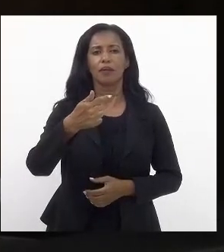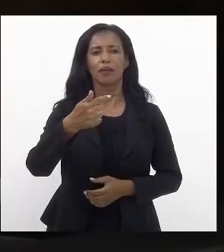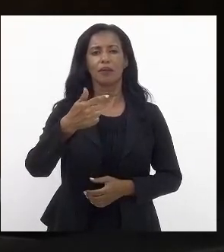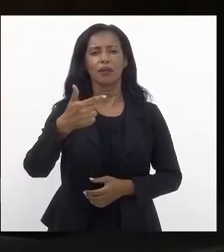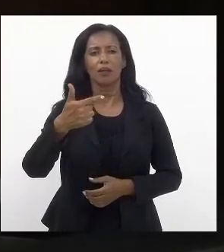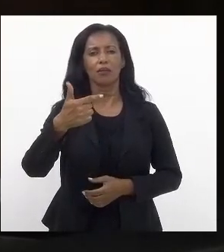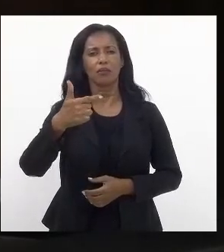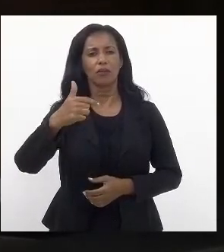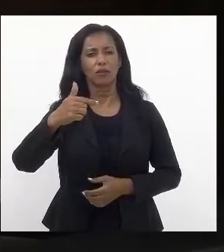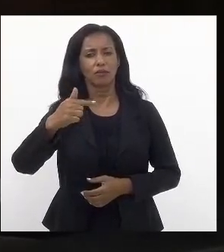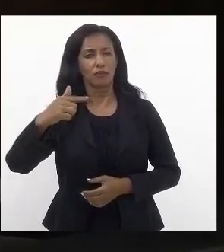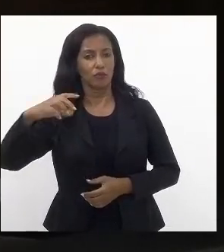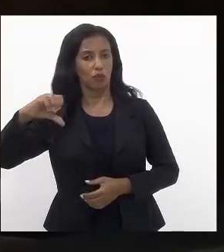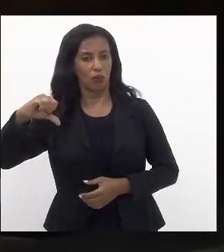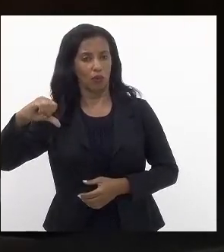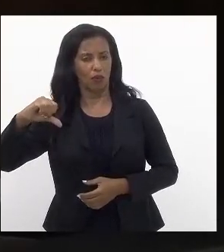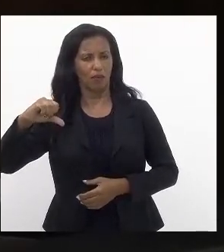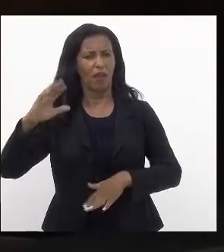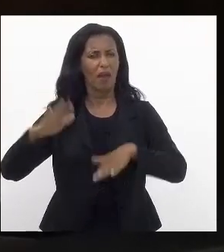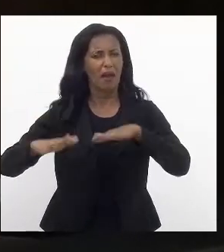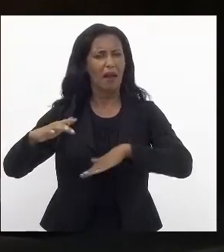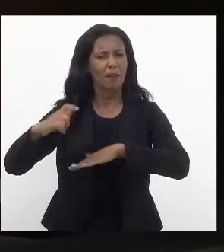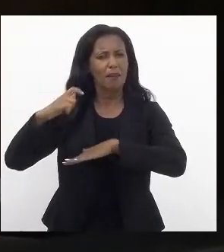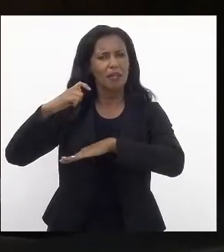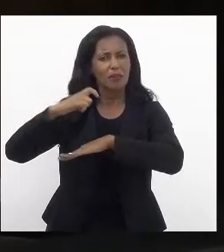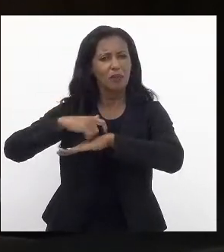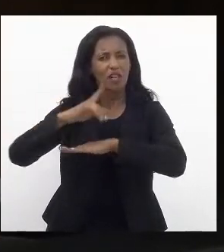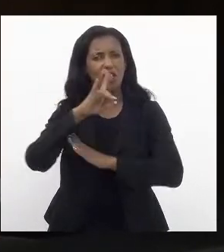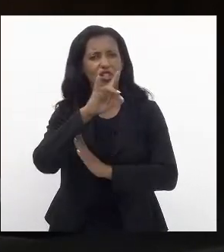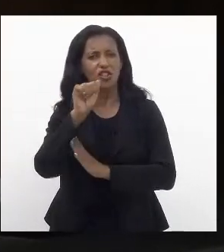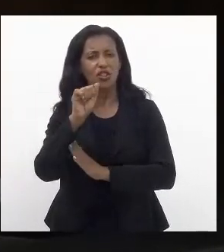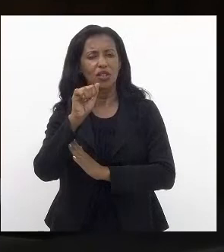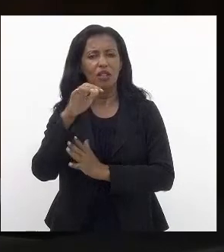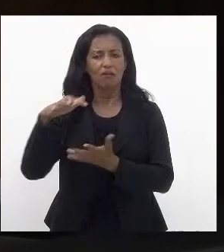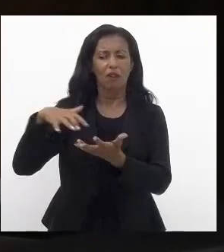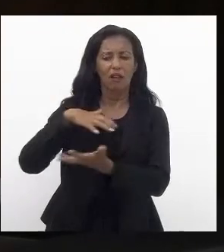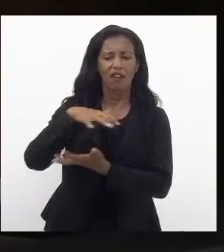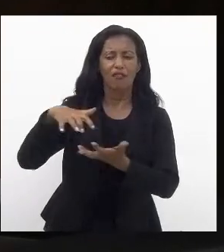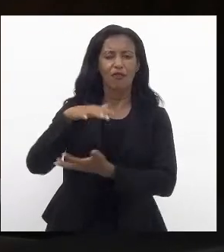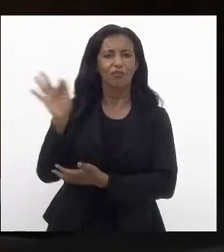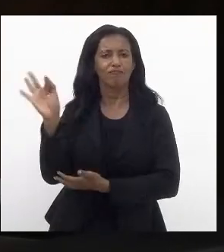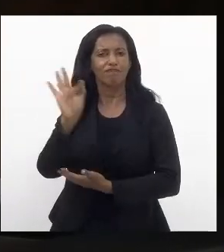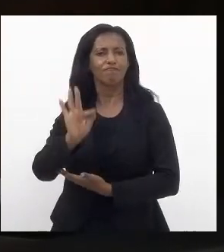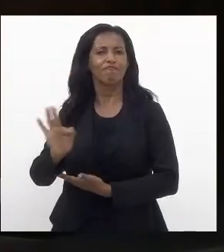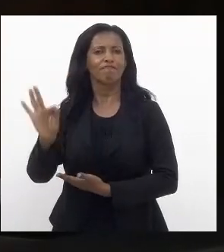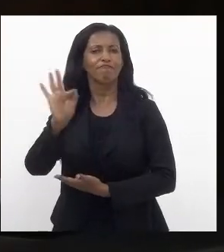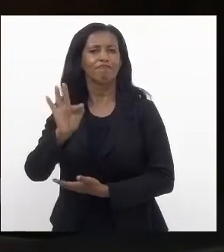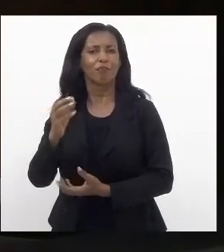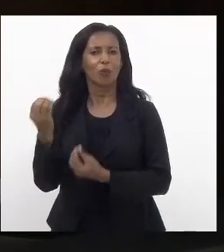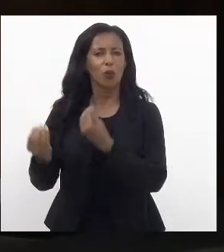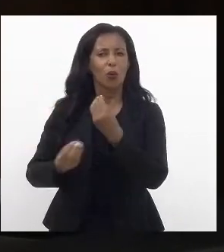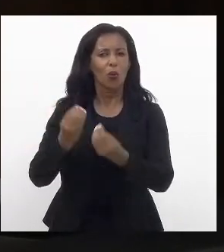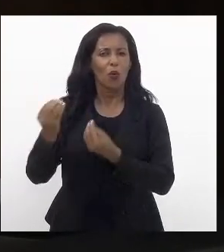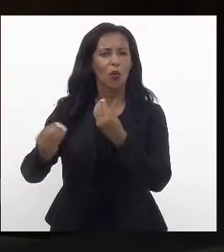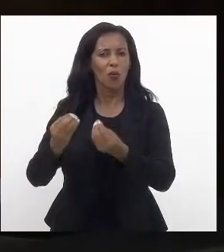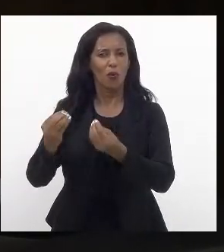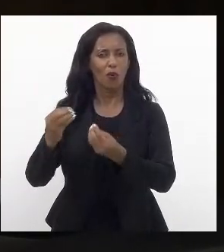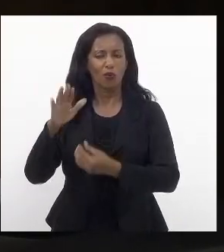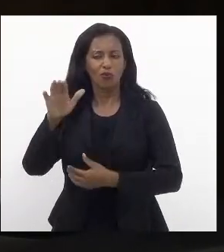1789, la misma data de la Revolución Francesa, como si fuera que hay un llamado